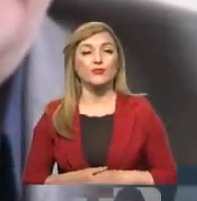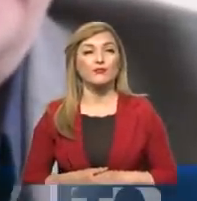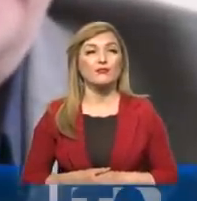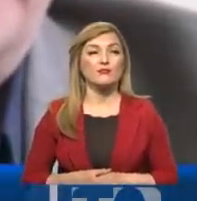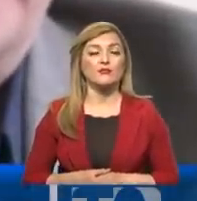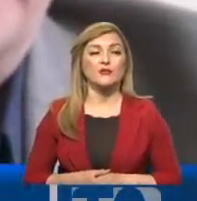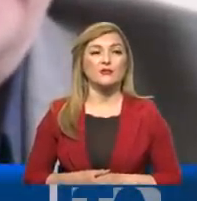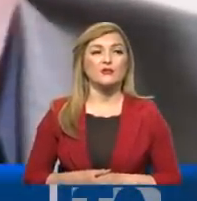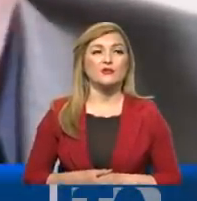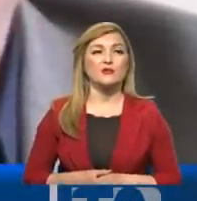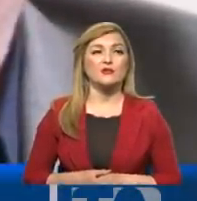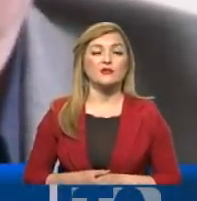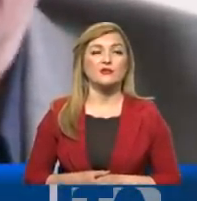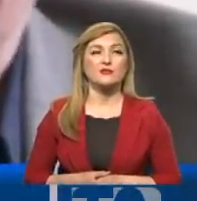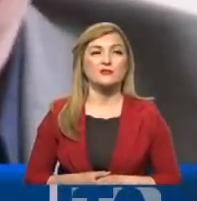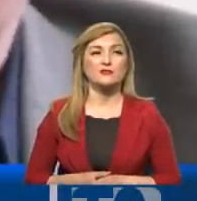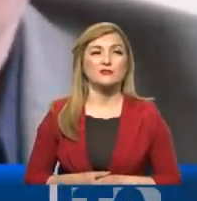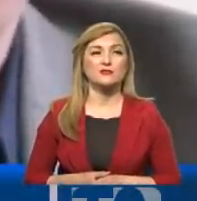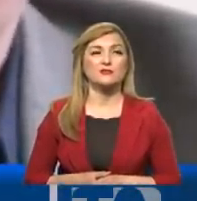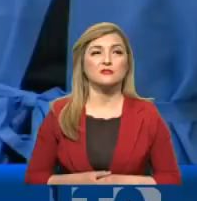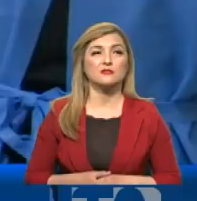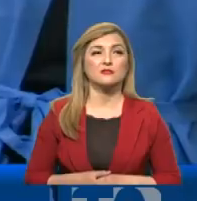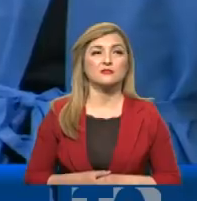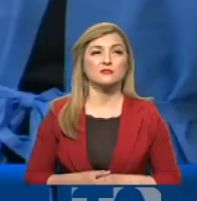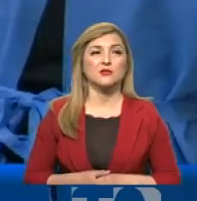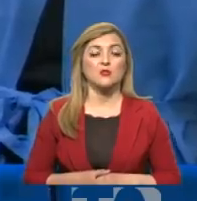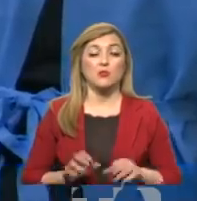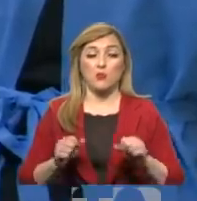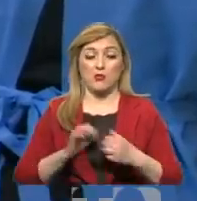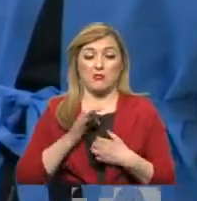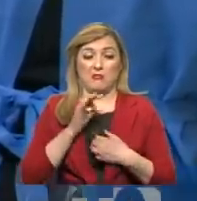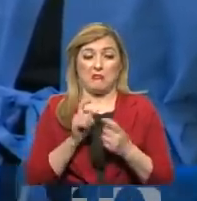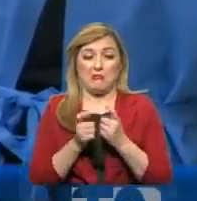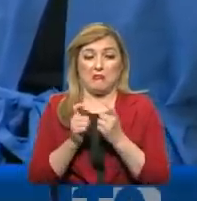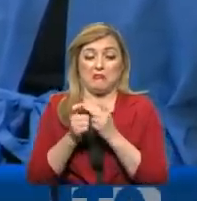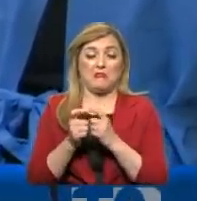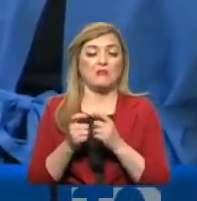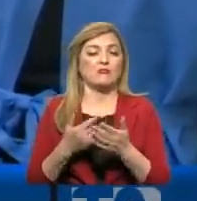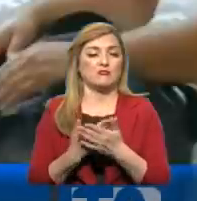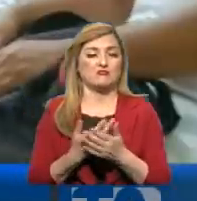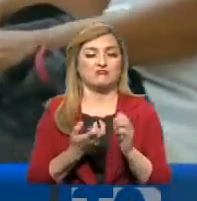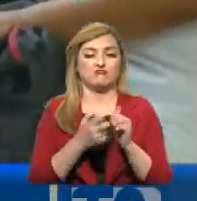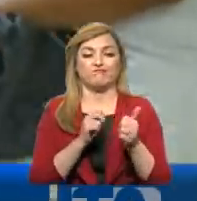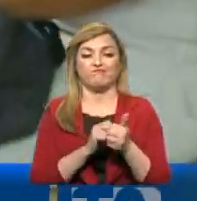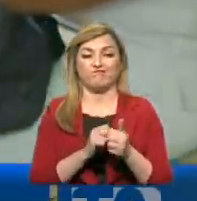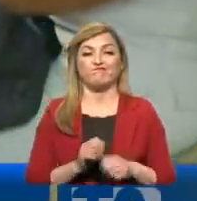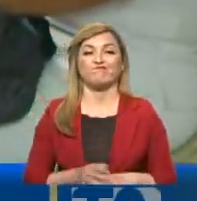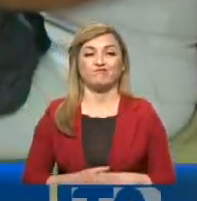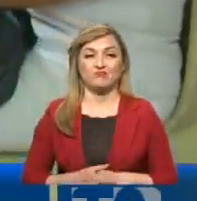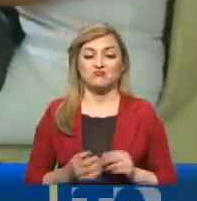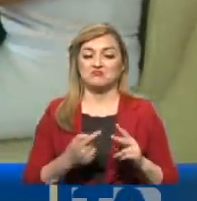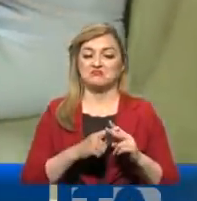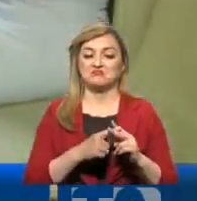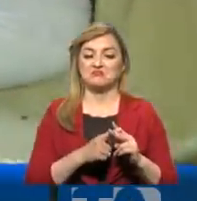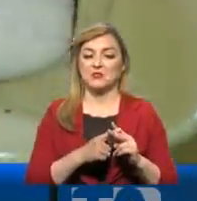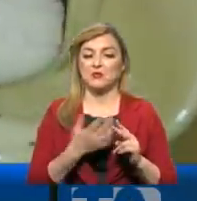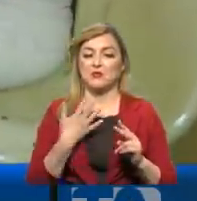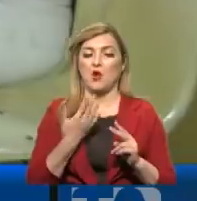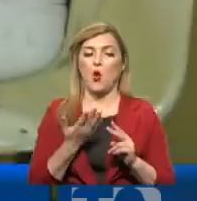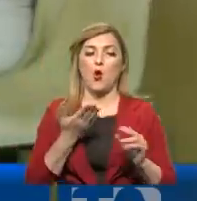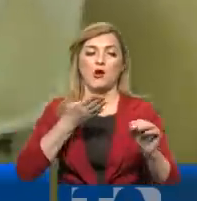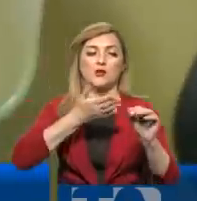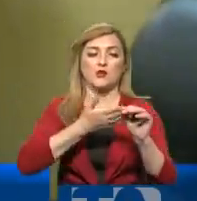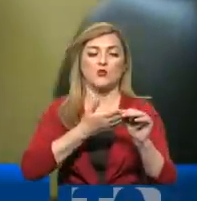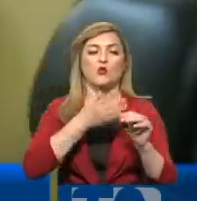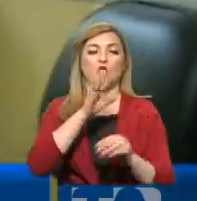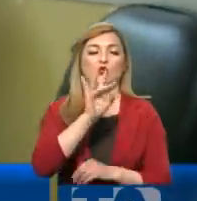inclusive de algunas variantes nuevas. Son los tropiezos de la fase cero en la que se ha dicho se apuntaba a vacunar a